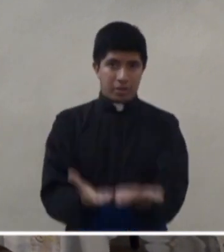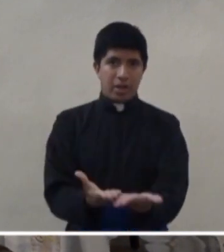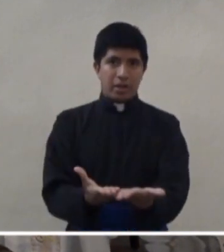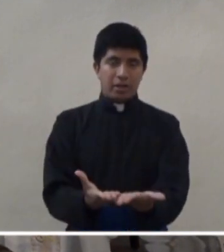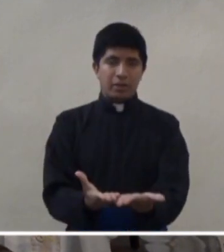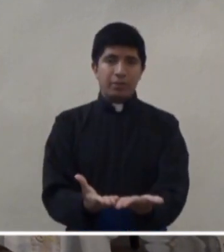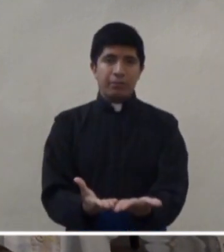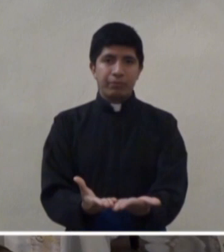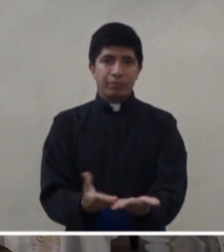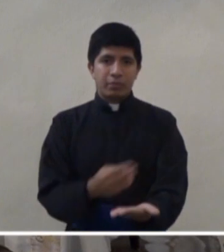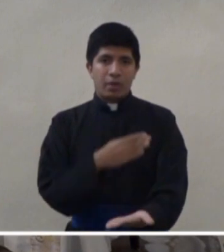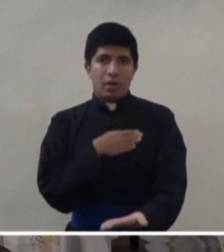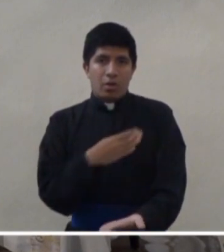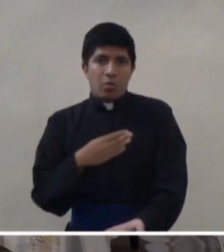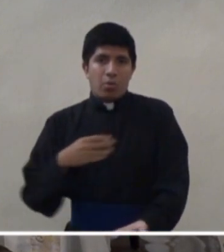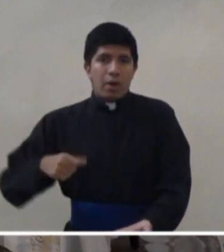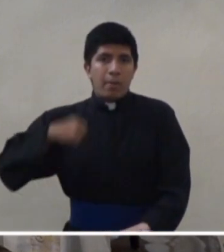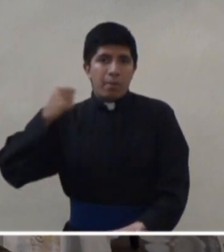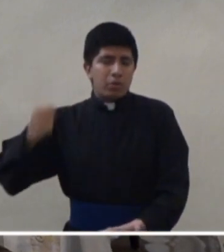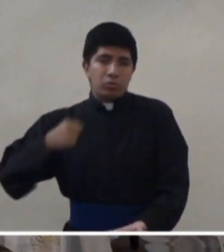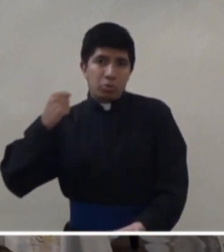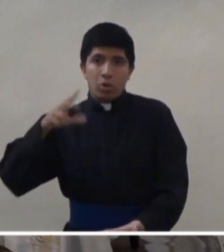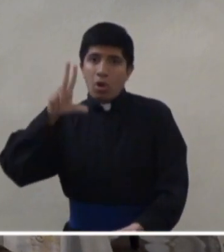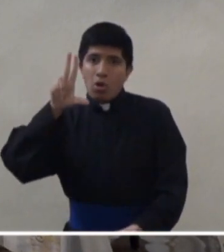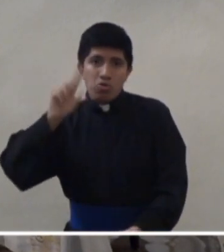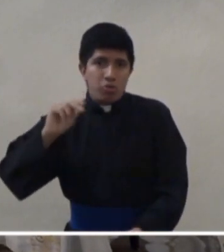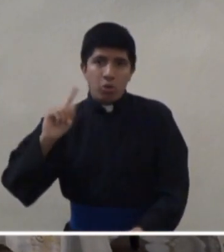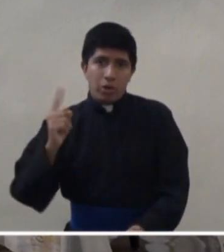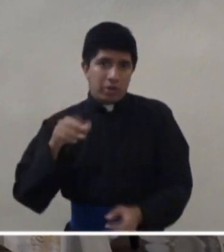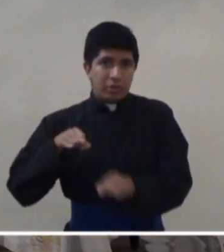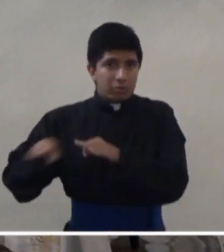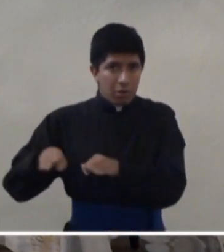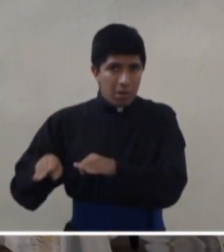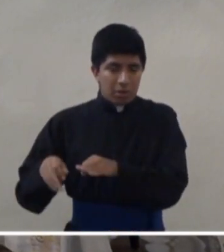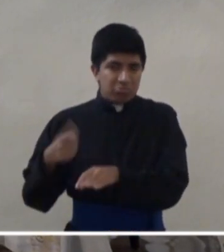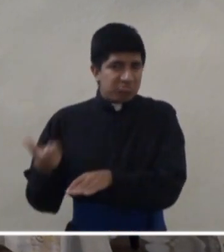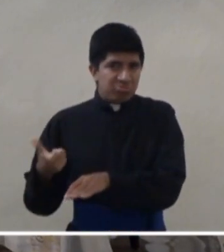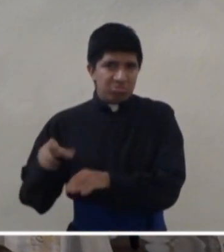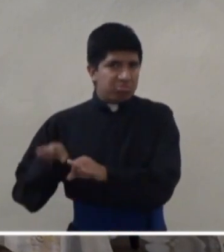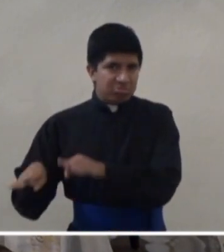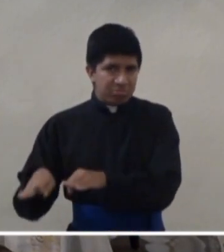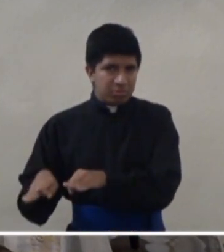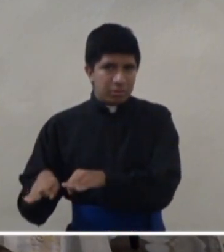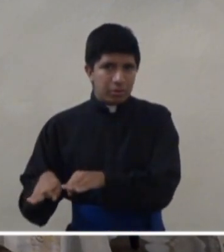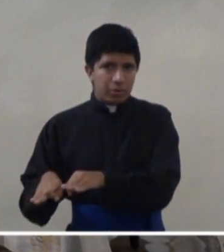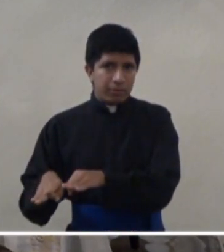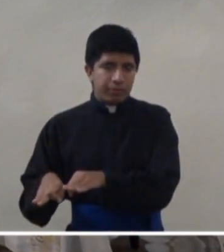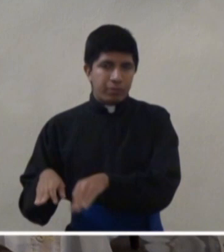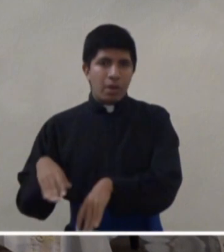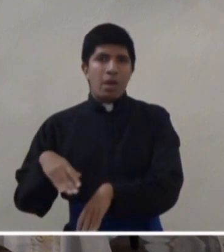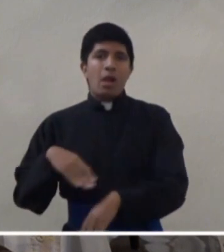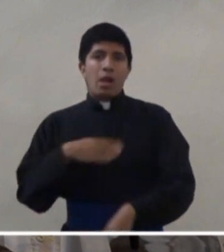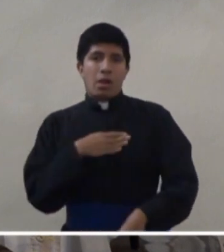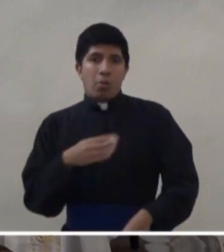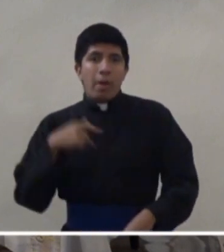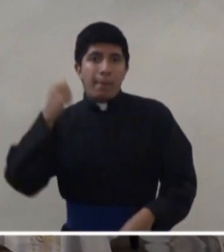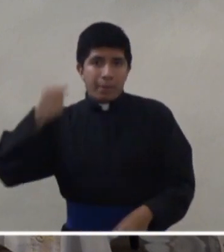El buen pastor no es un asalariado. El buen pastor es el que